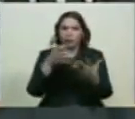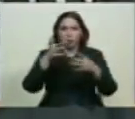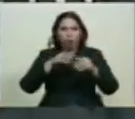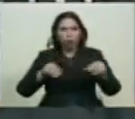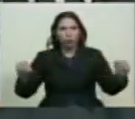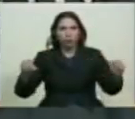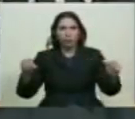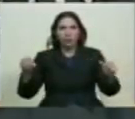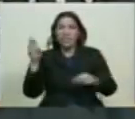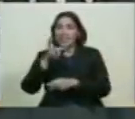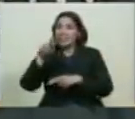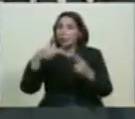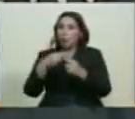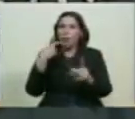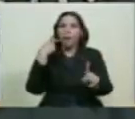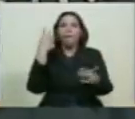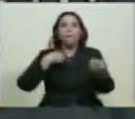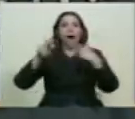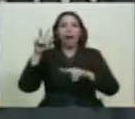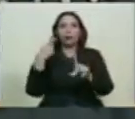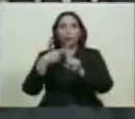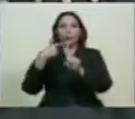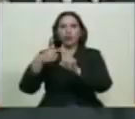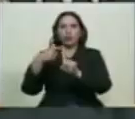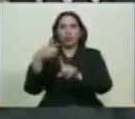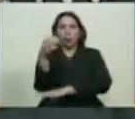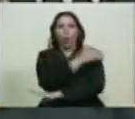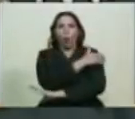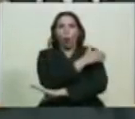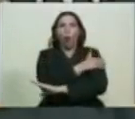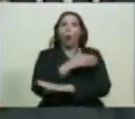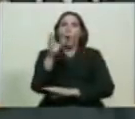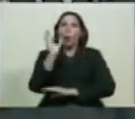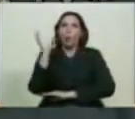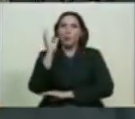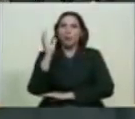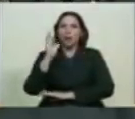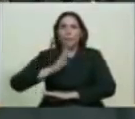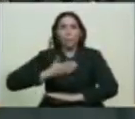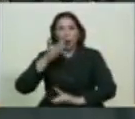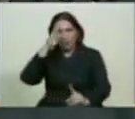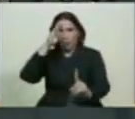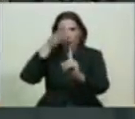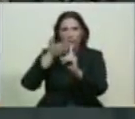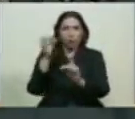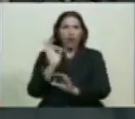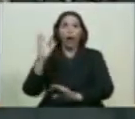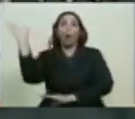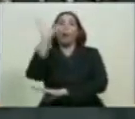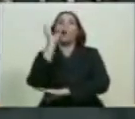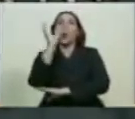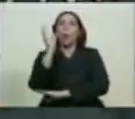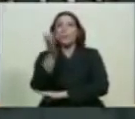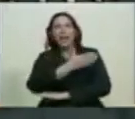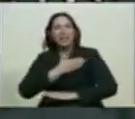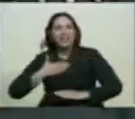falso positivo de la oligarquía colombiana pueda lograr su objetivo. Con Colombia, Venezuela quiere paz,